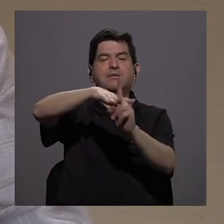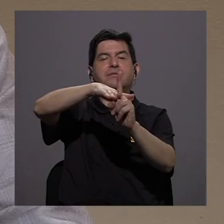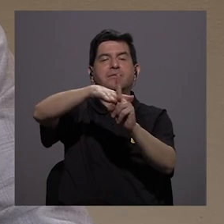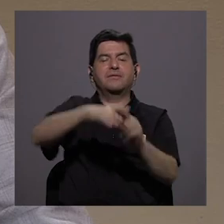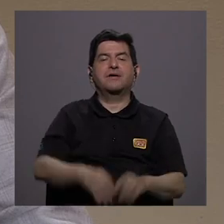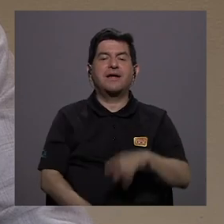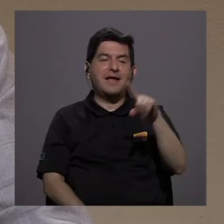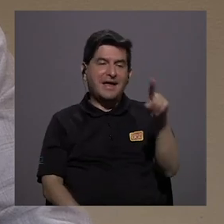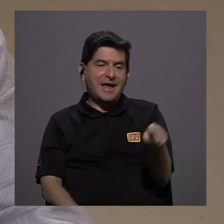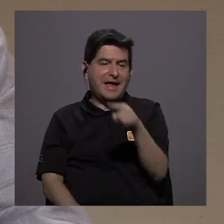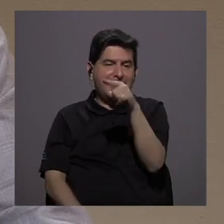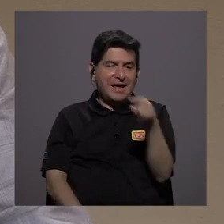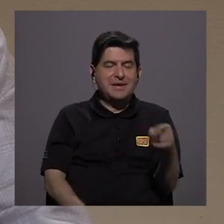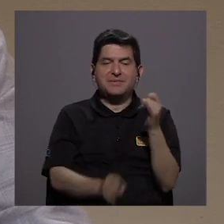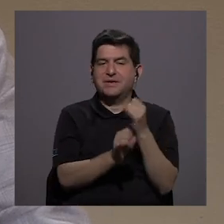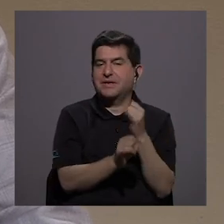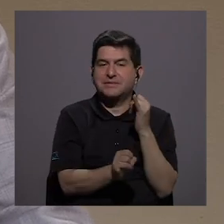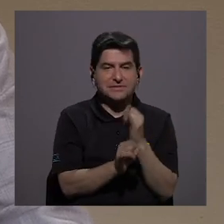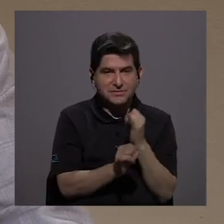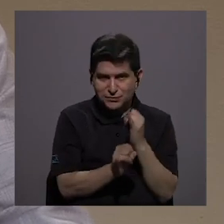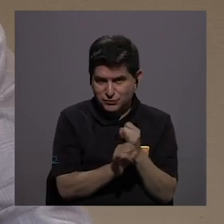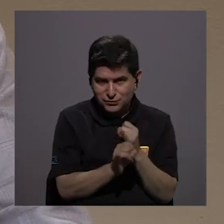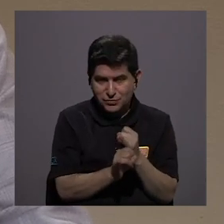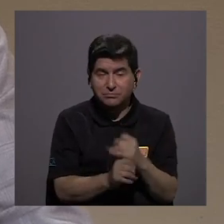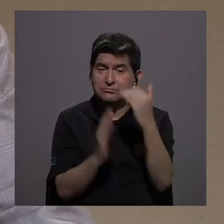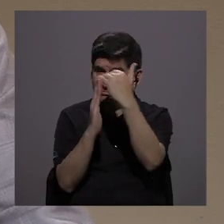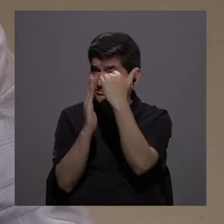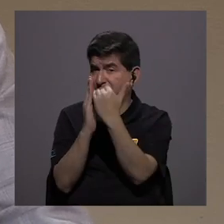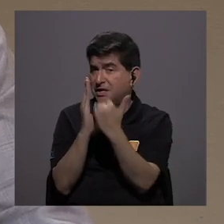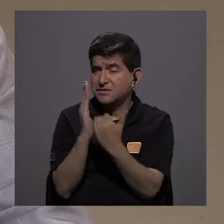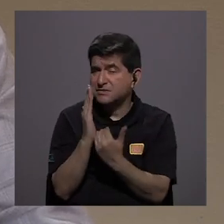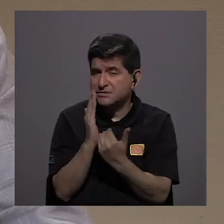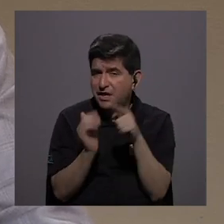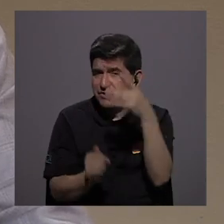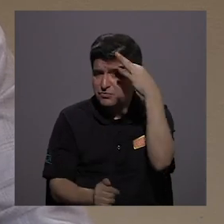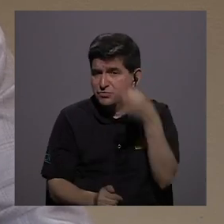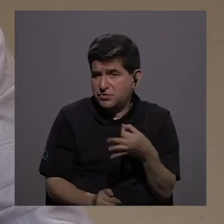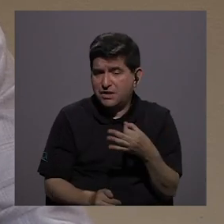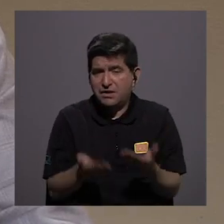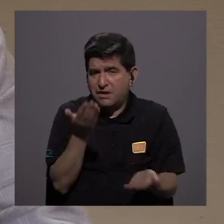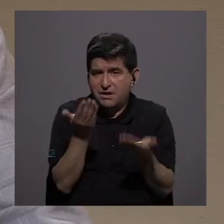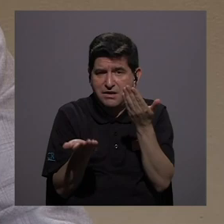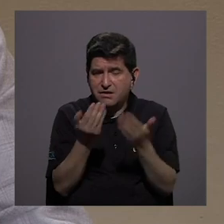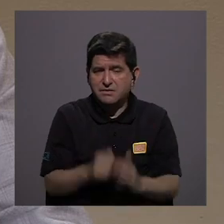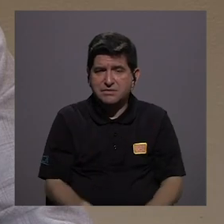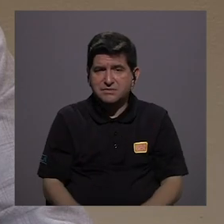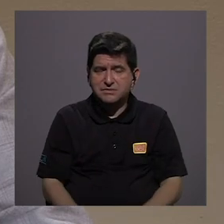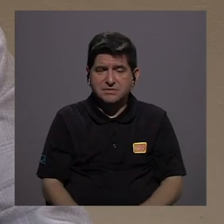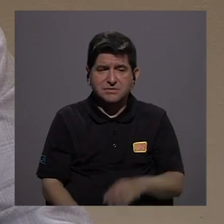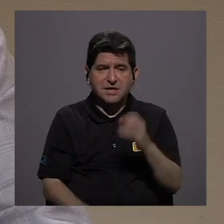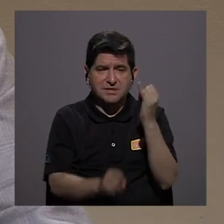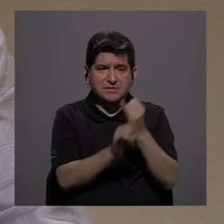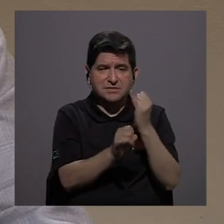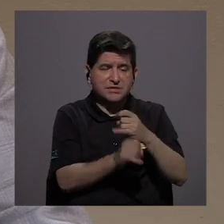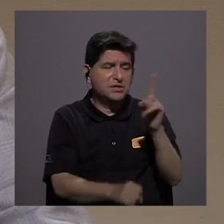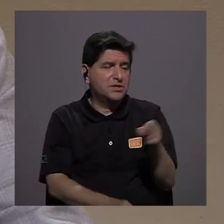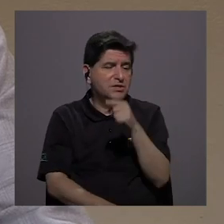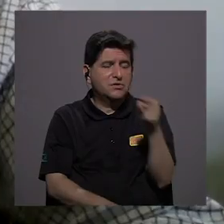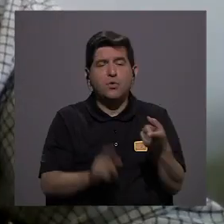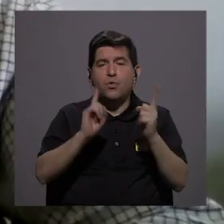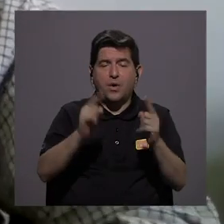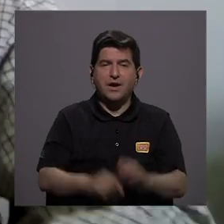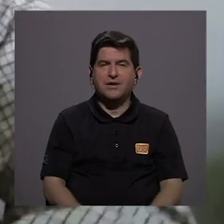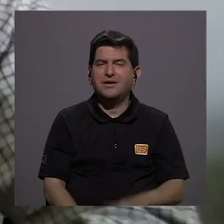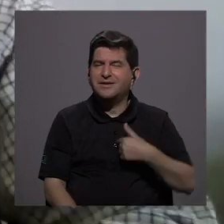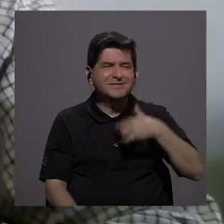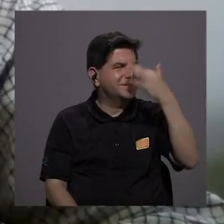es la eliminación de algunas instituciones. Hagamos una lista, don Francisco. ¿Cuáles cree usted que son las que deberíamos de ir sacando? Es